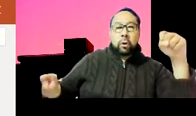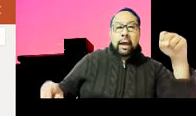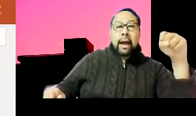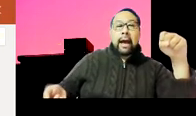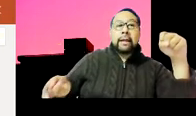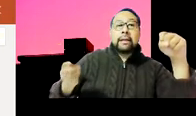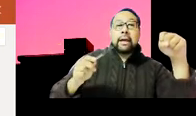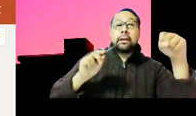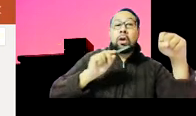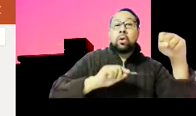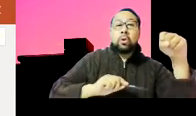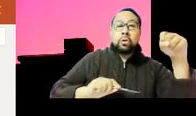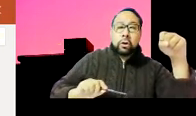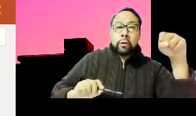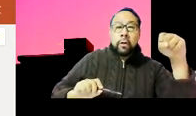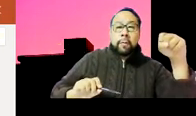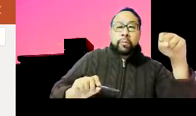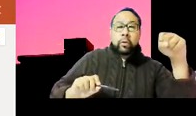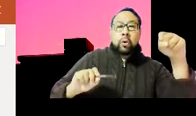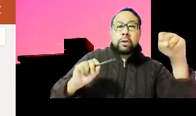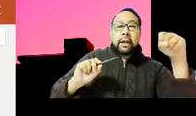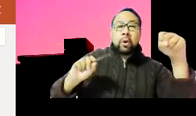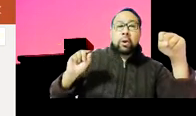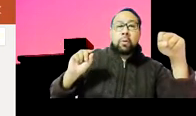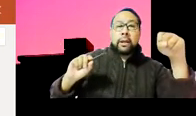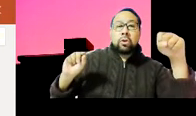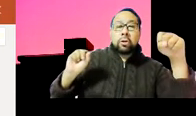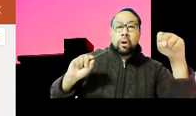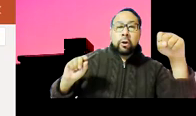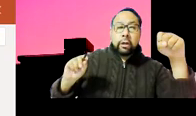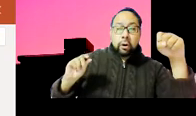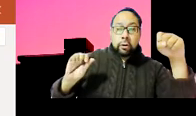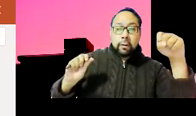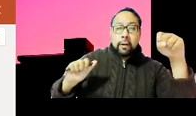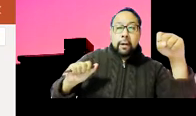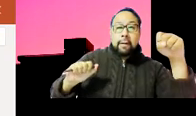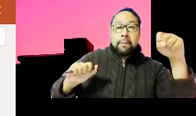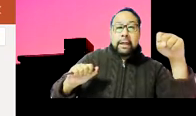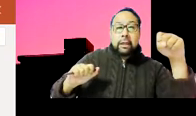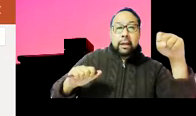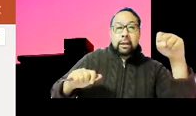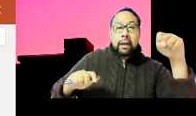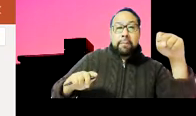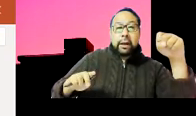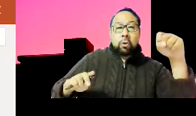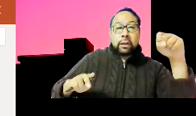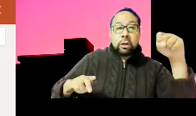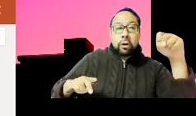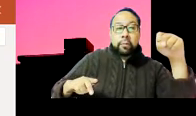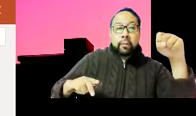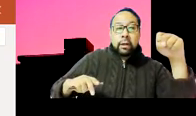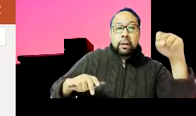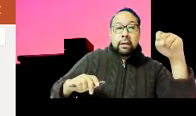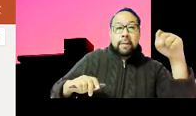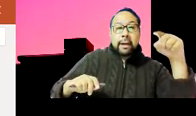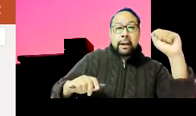una persona a cierta conclusión usando argumentos lógicos, mientras que la